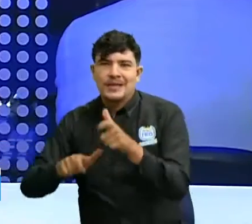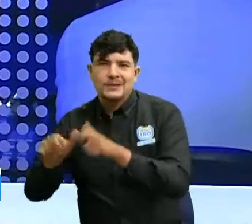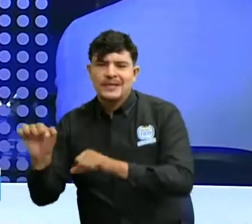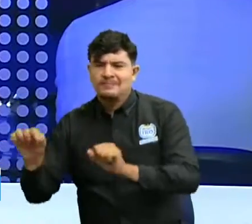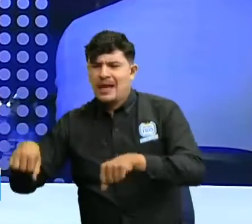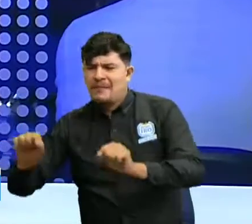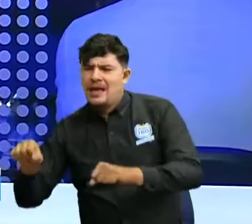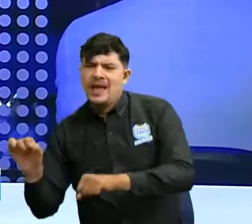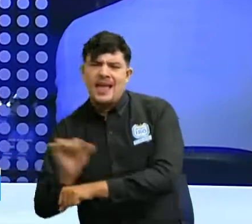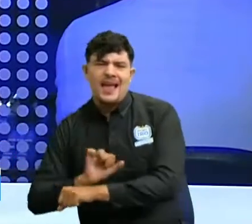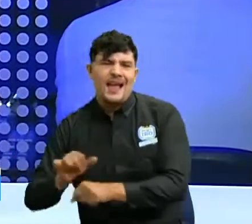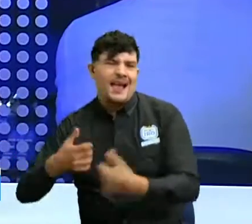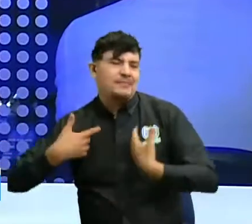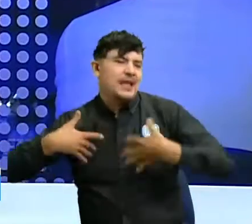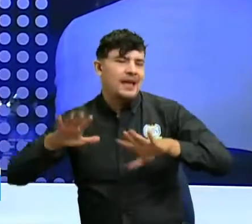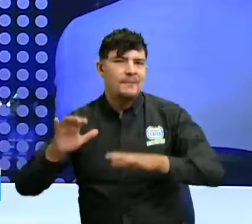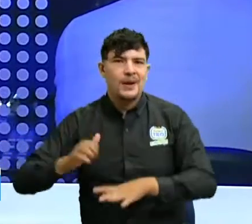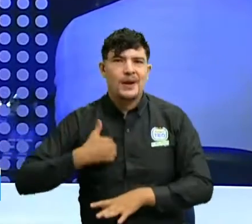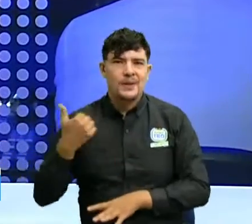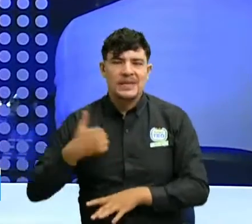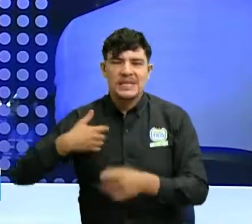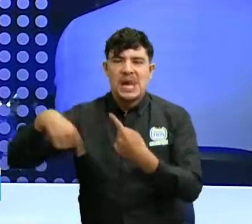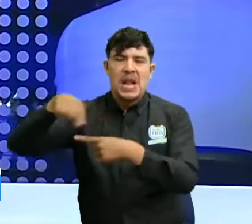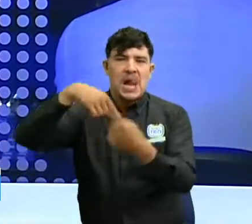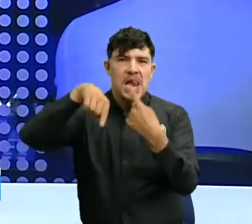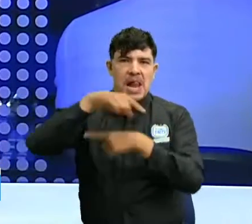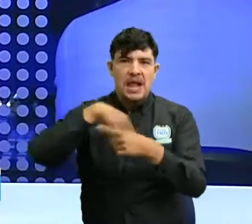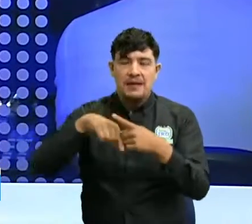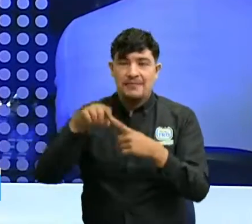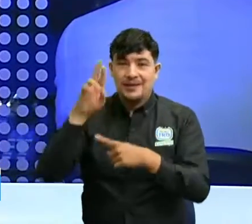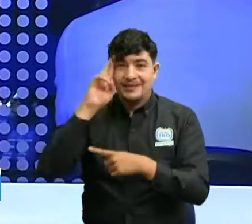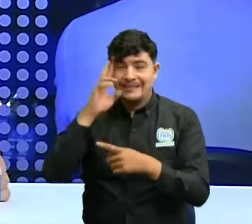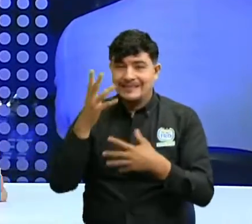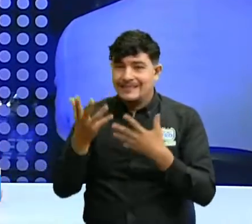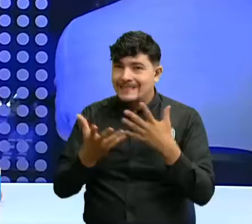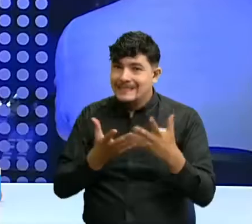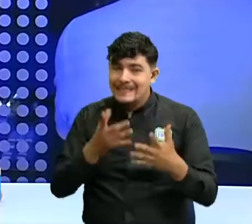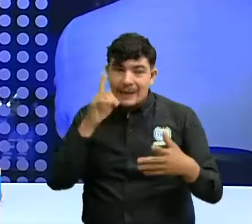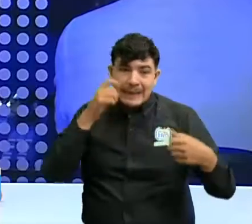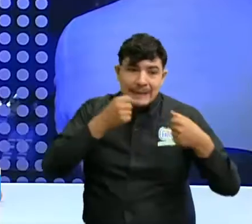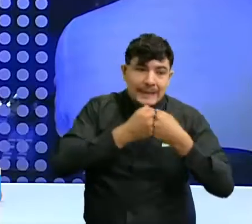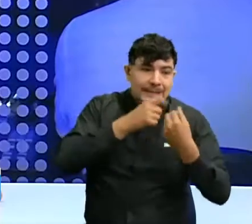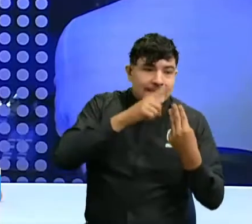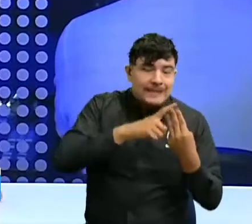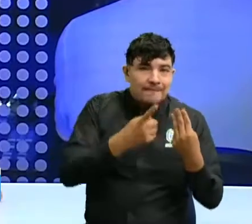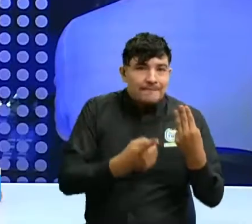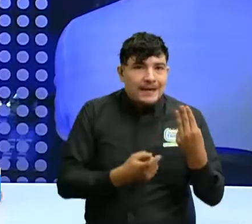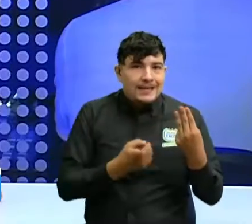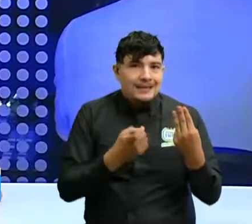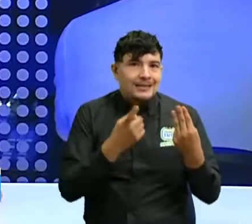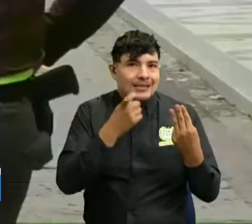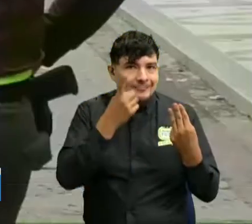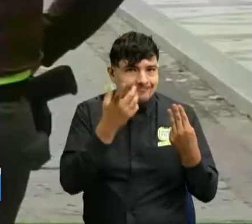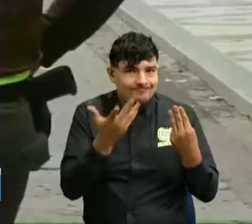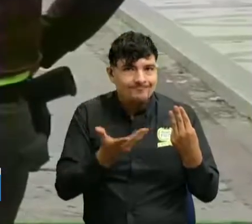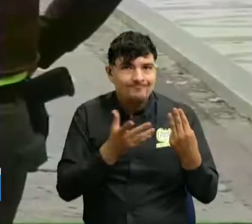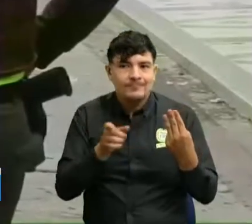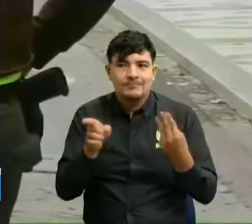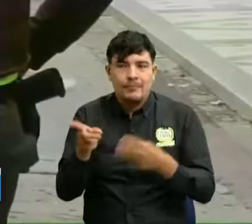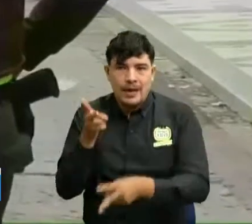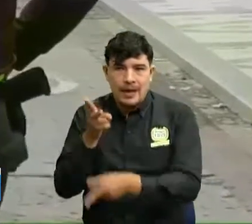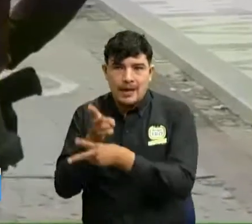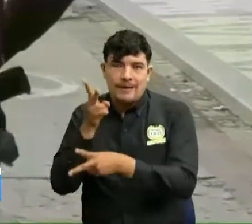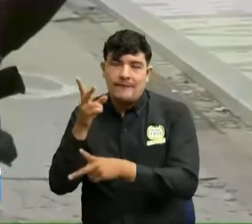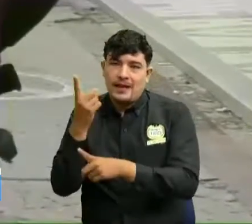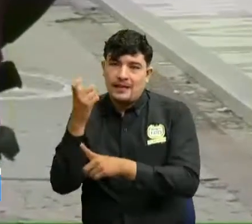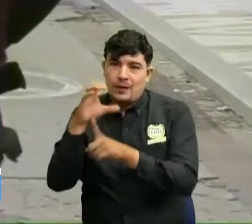ese municipio. También preocupa que se podría en riesgo la vida de personas por la falta de una cultura vial. Ha